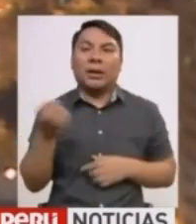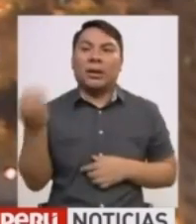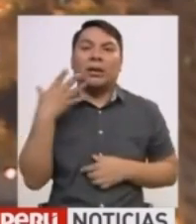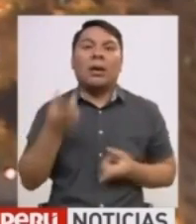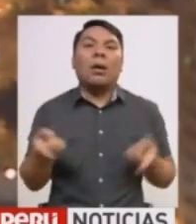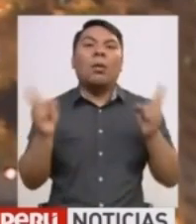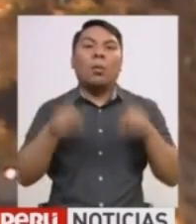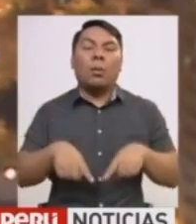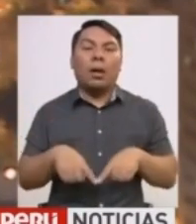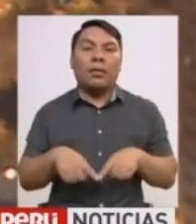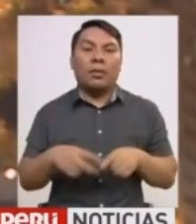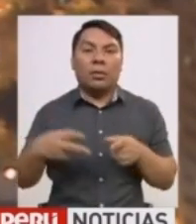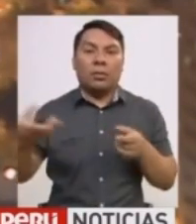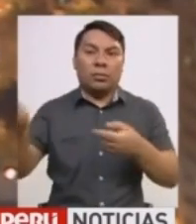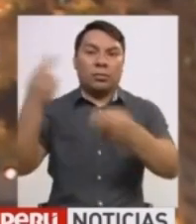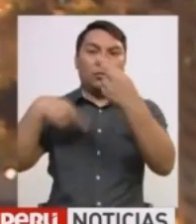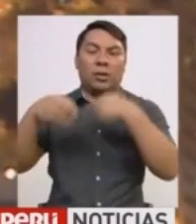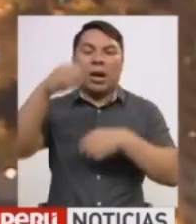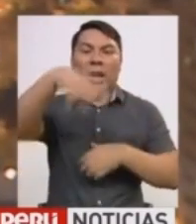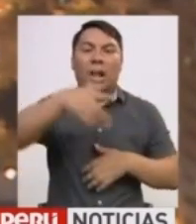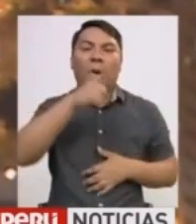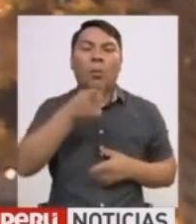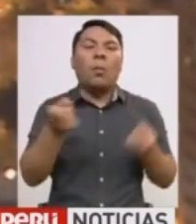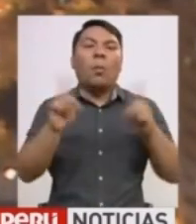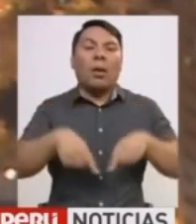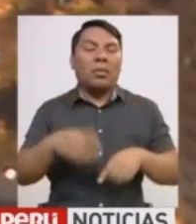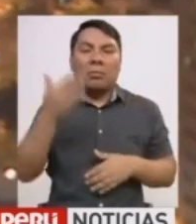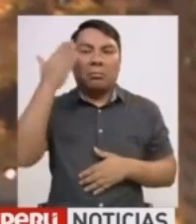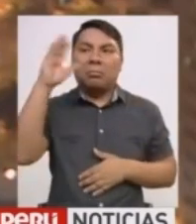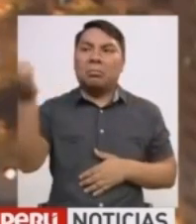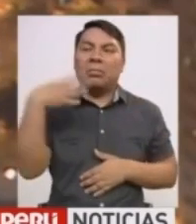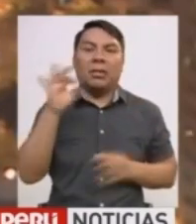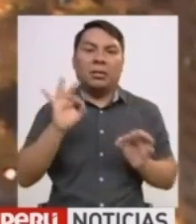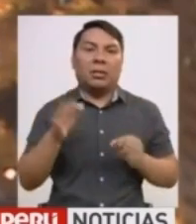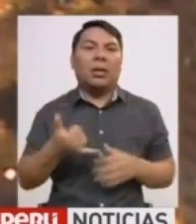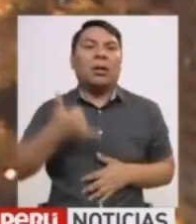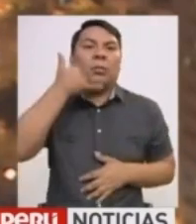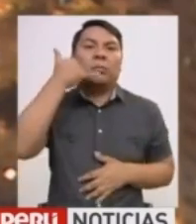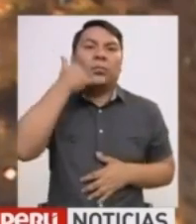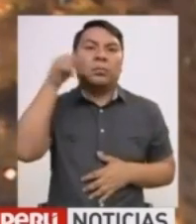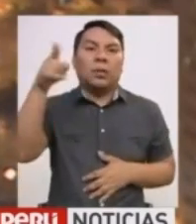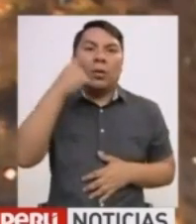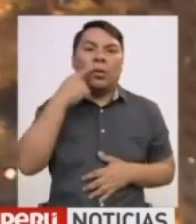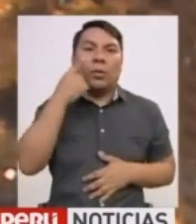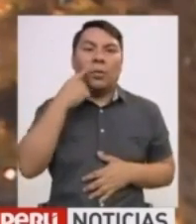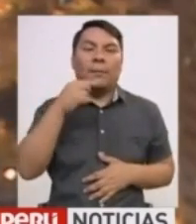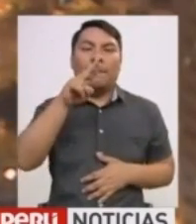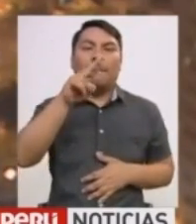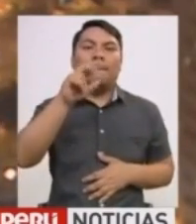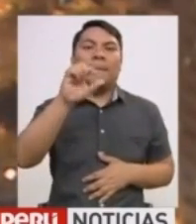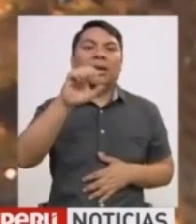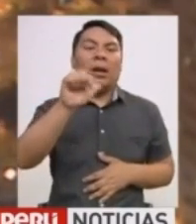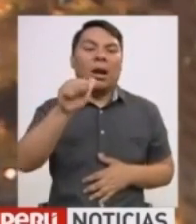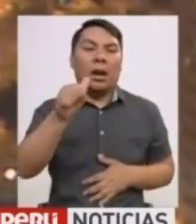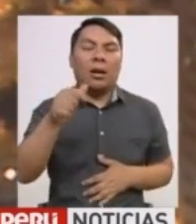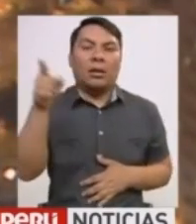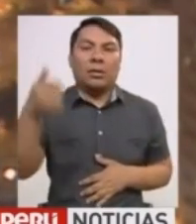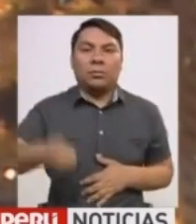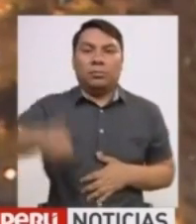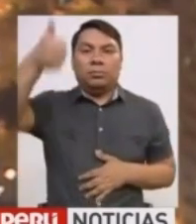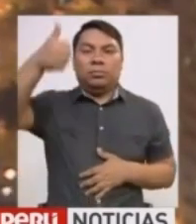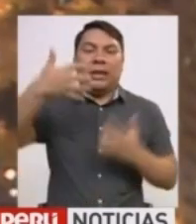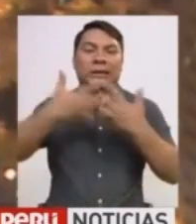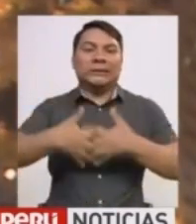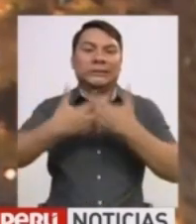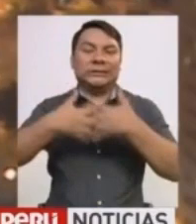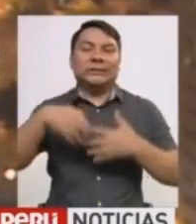la hora en la que va a regresar el servicio de agua. Vamos a conversar vía telefónica con el señor Rudecindo Vega, presidente del directorio de